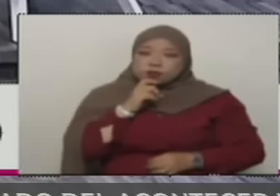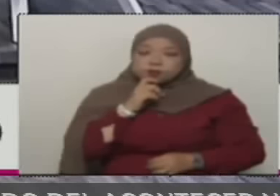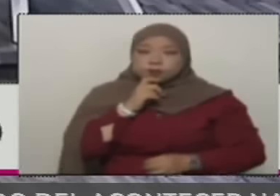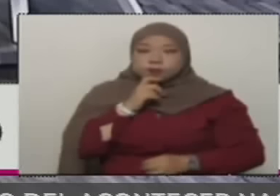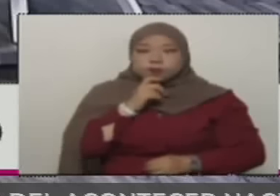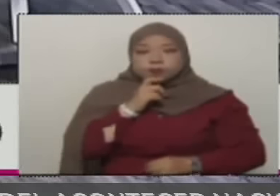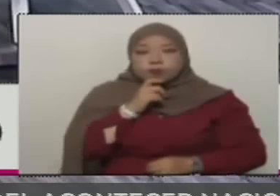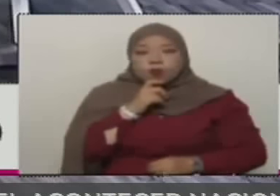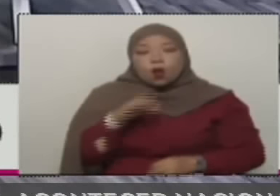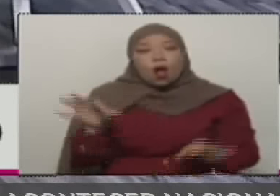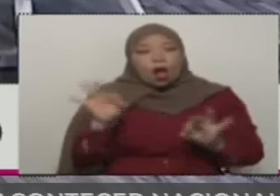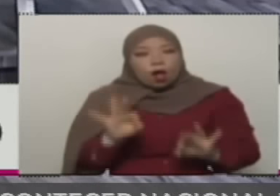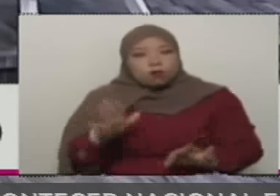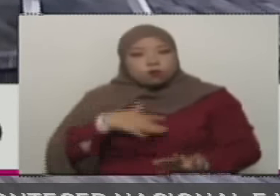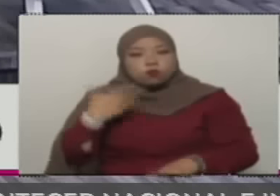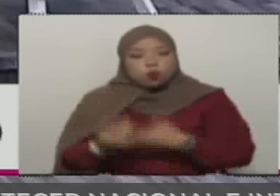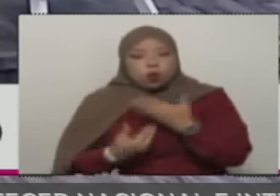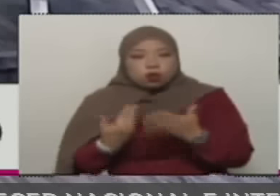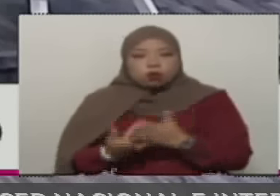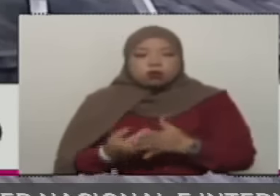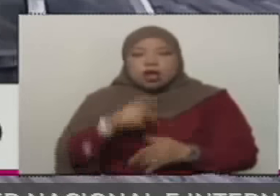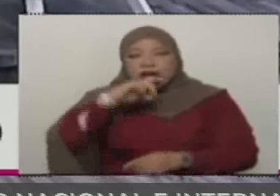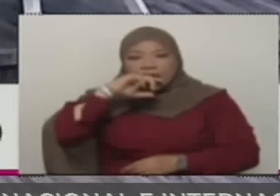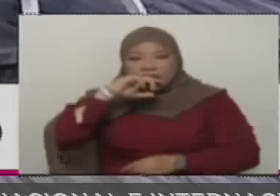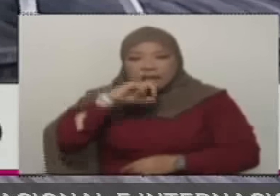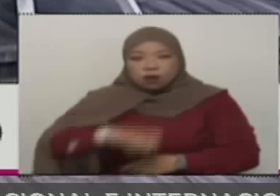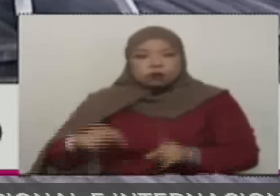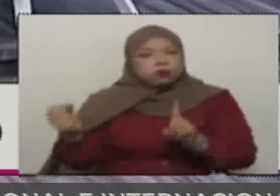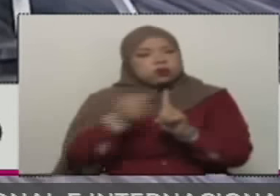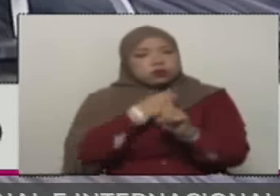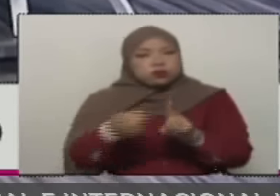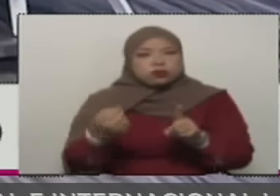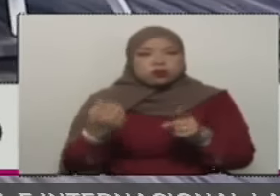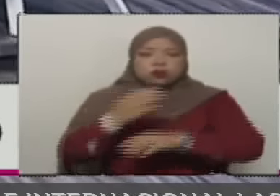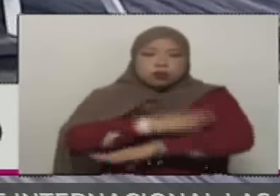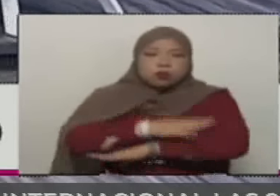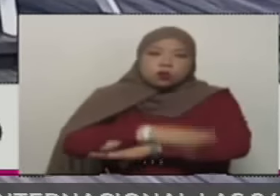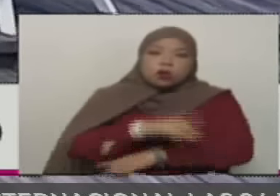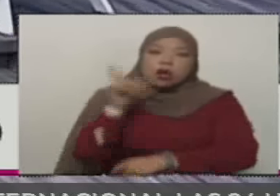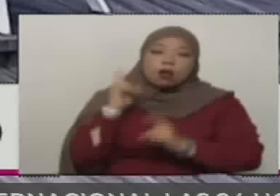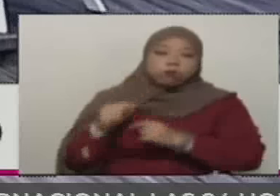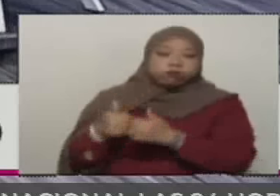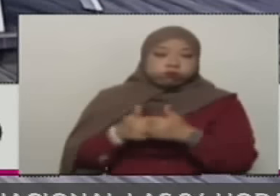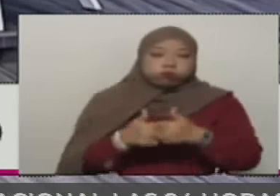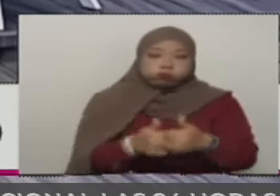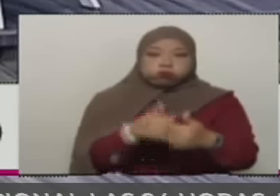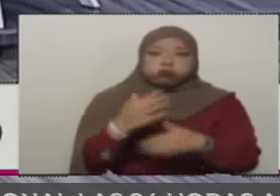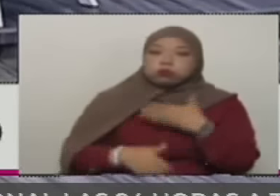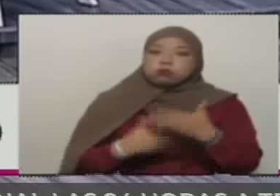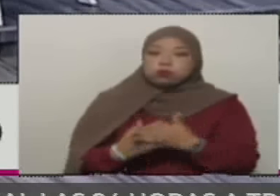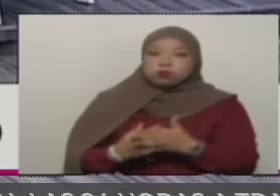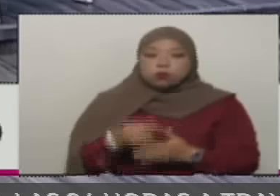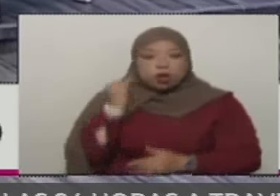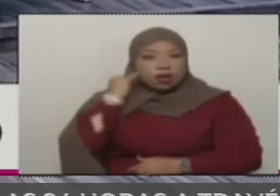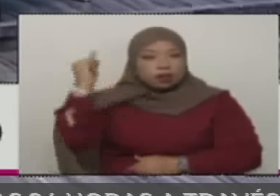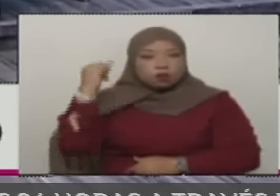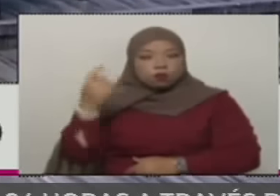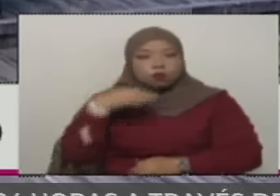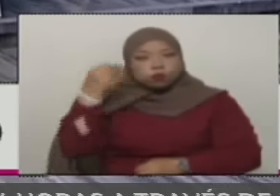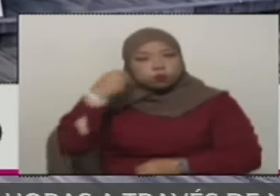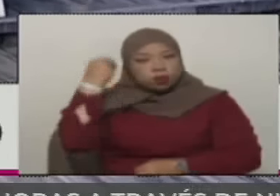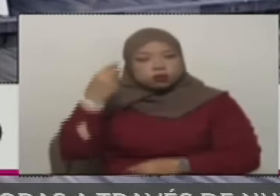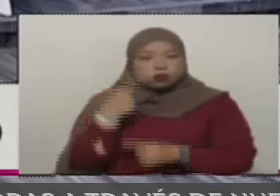porque aquí no puede proliferar el odio, la violencia, la división, la persecución a la gente por sus ideas, por su forma de